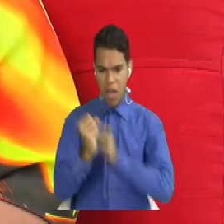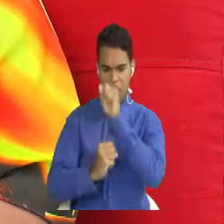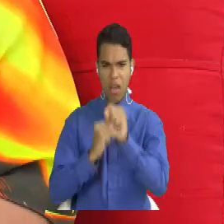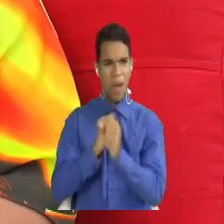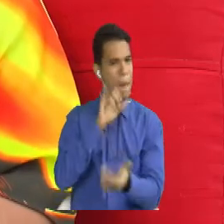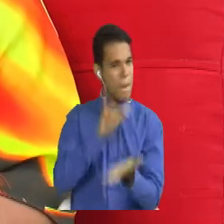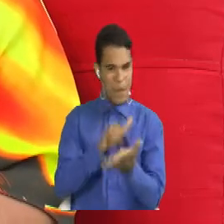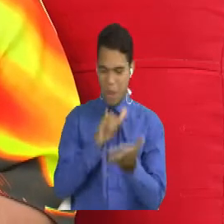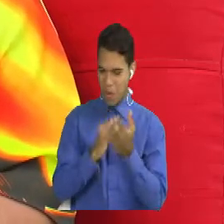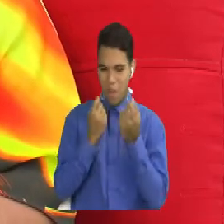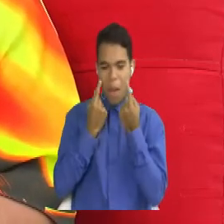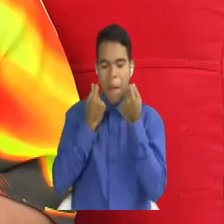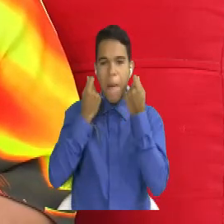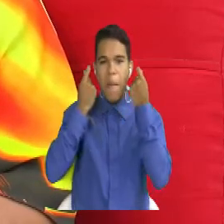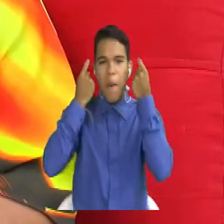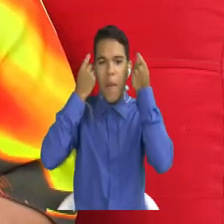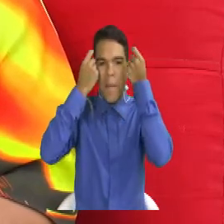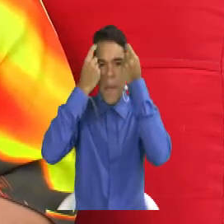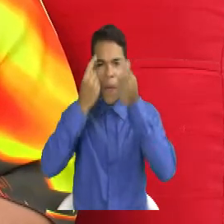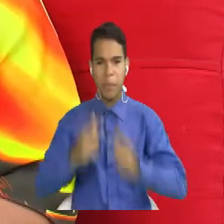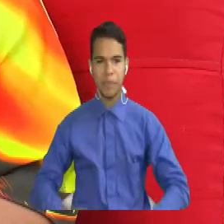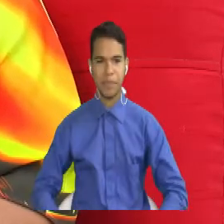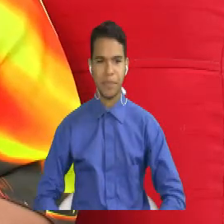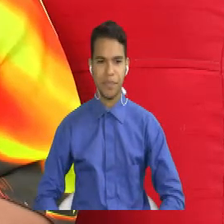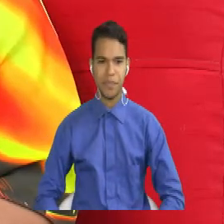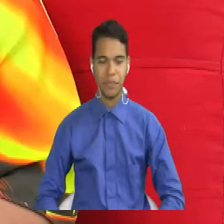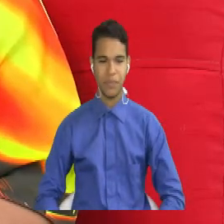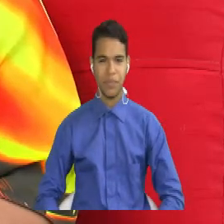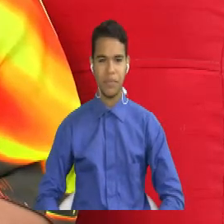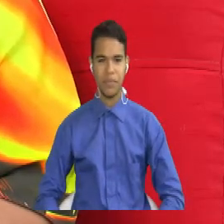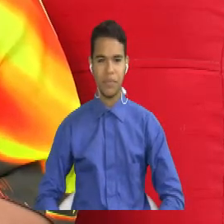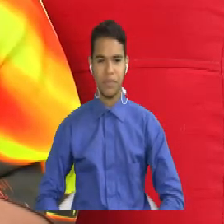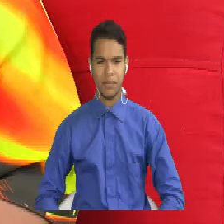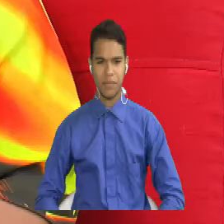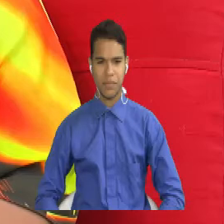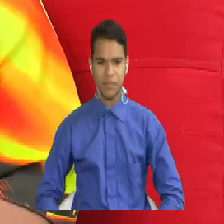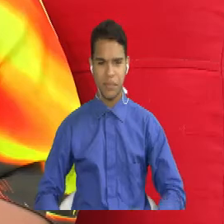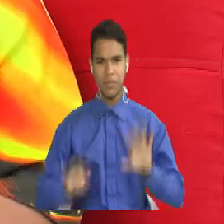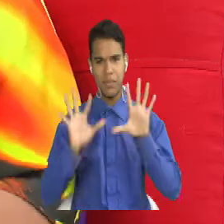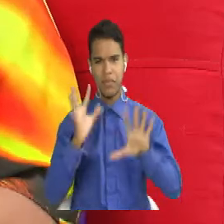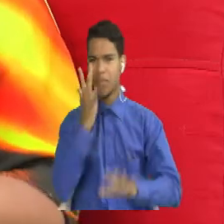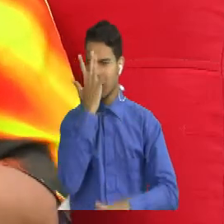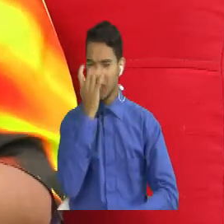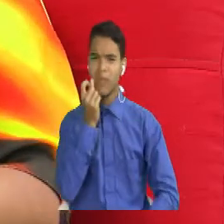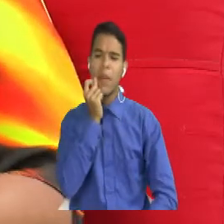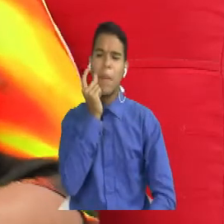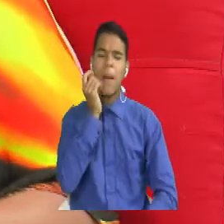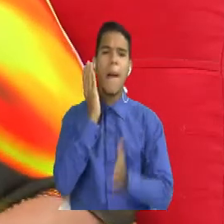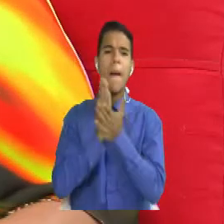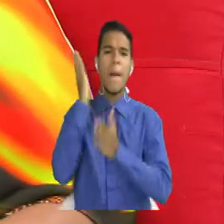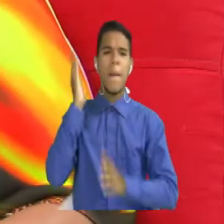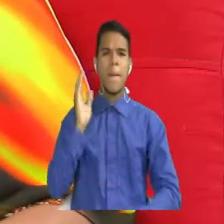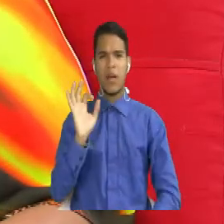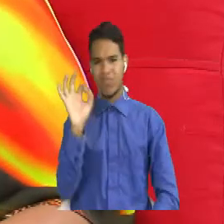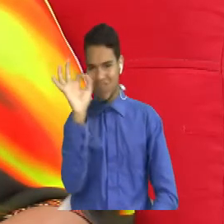enfermedad. Sí. Bueno, esta patología se presenta por una bacteria que se